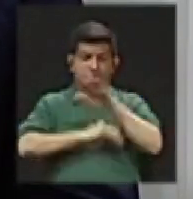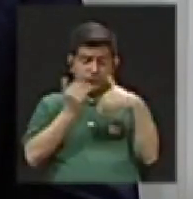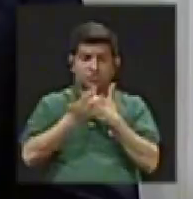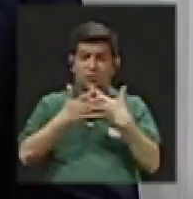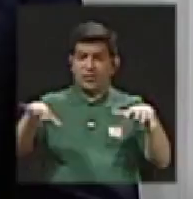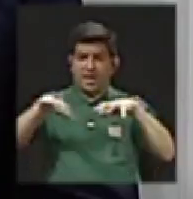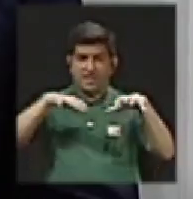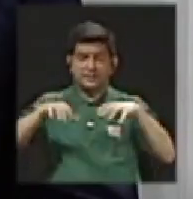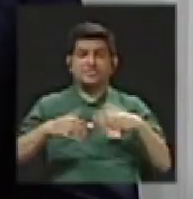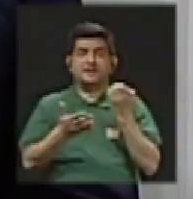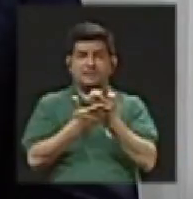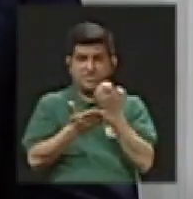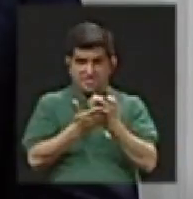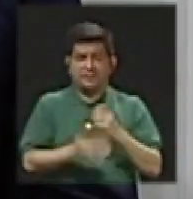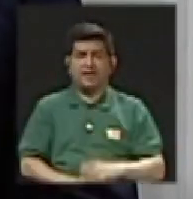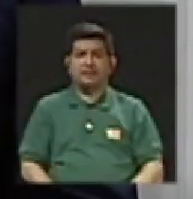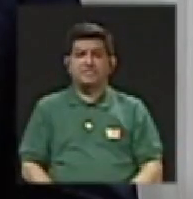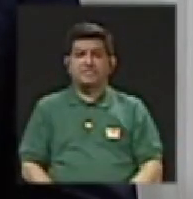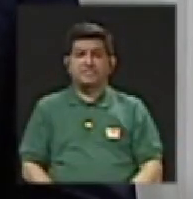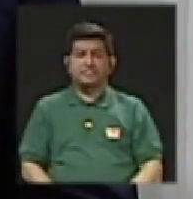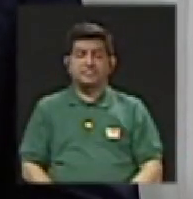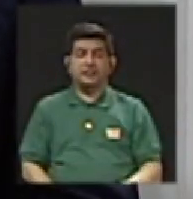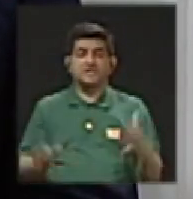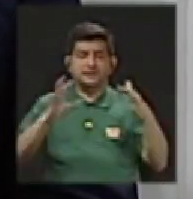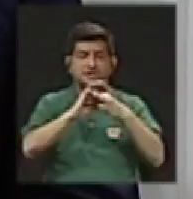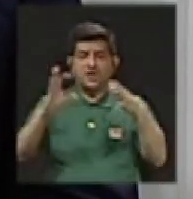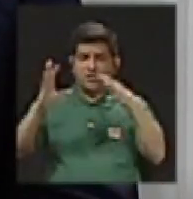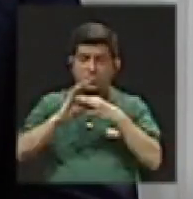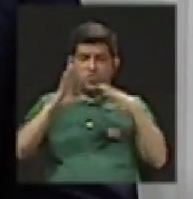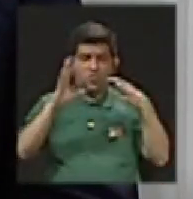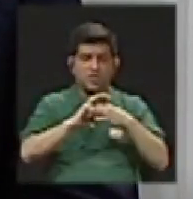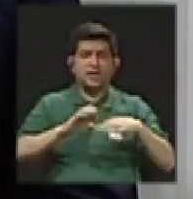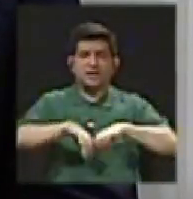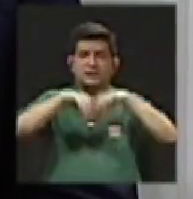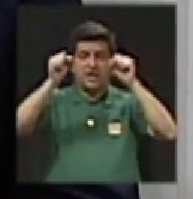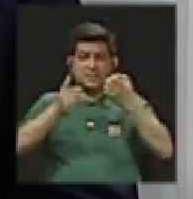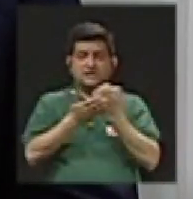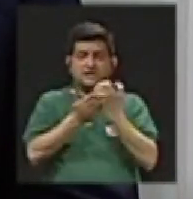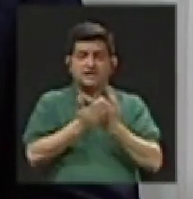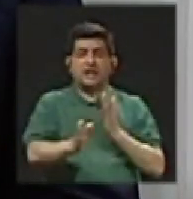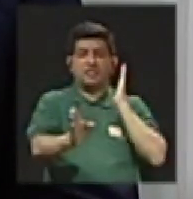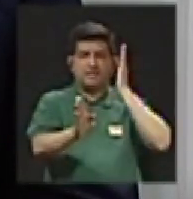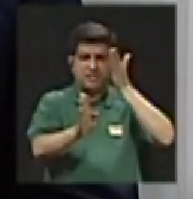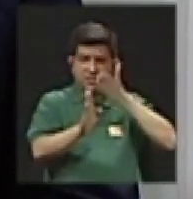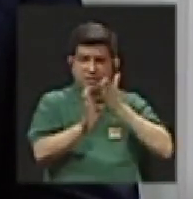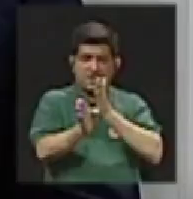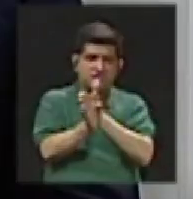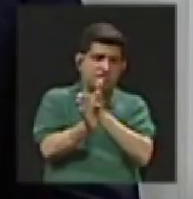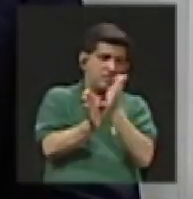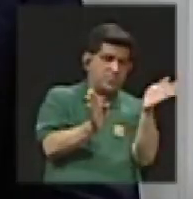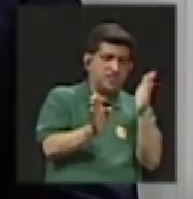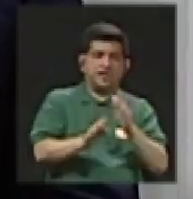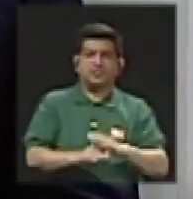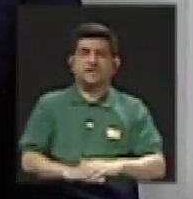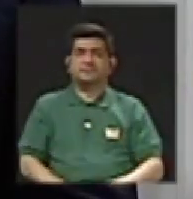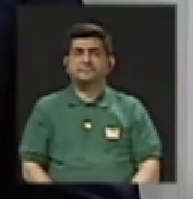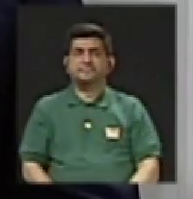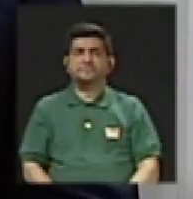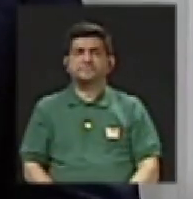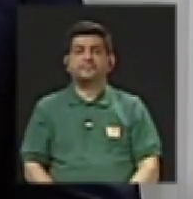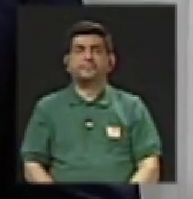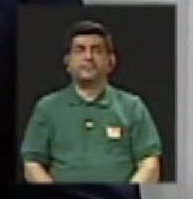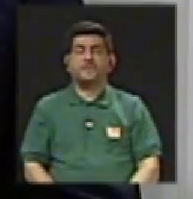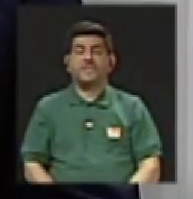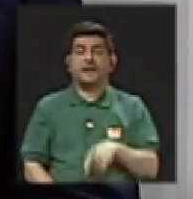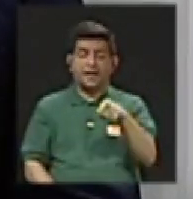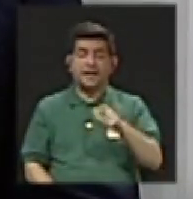actividades económicas están interconectadas en el sistema económico, ya sea directa o indirectamente. Entonces la